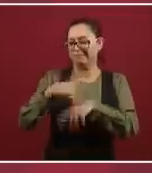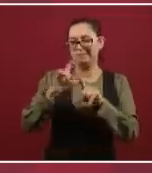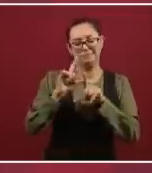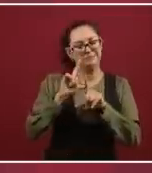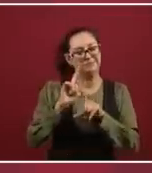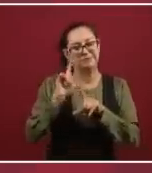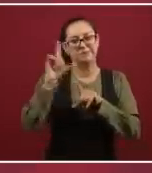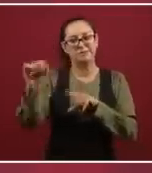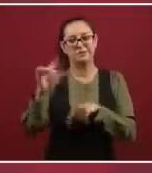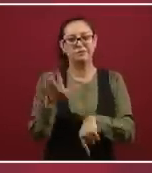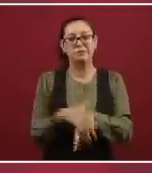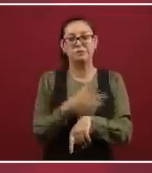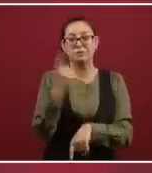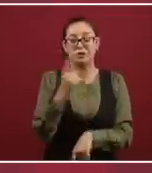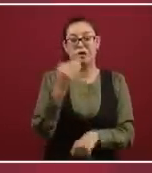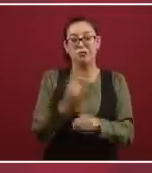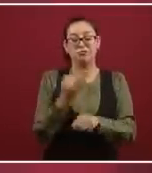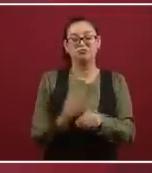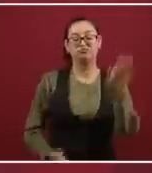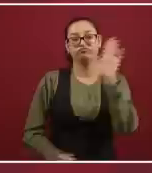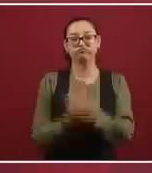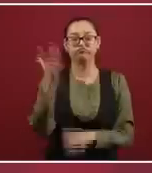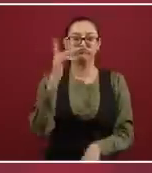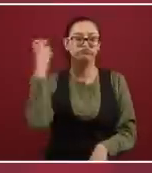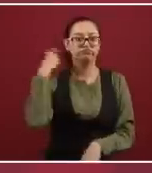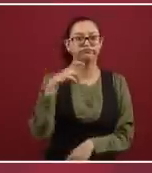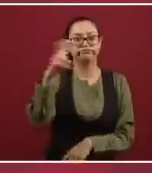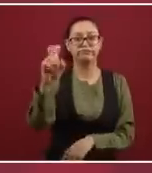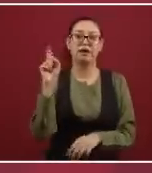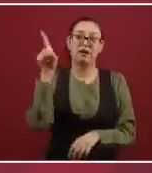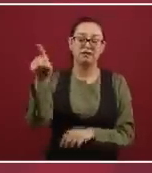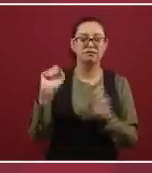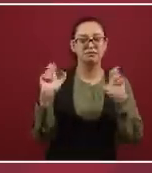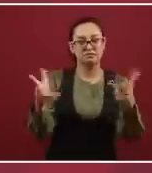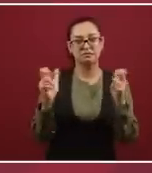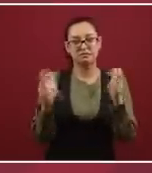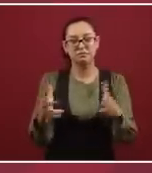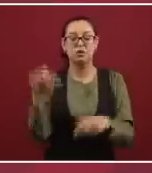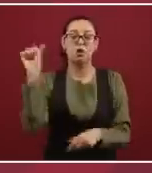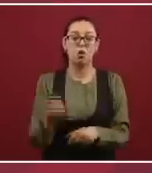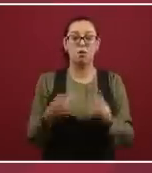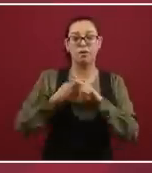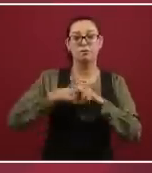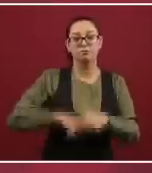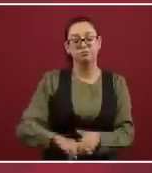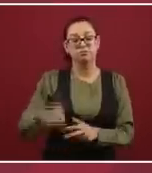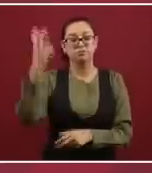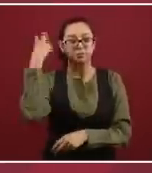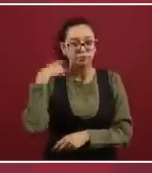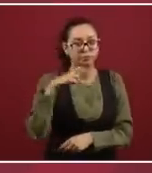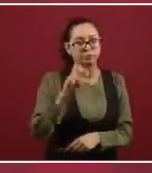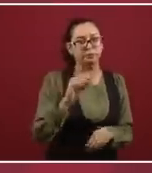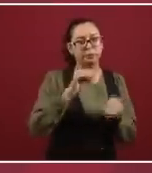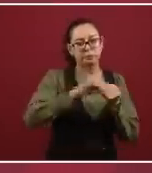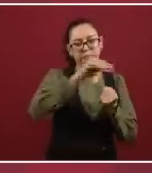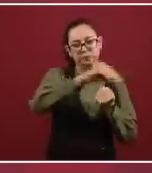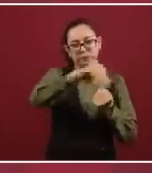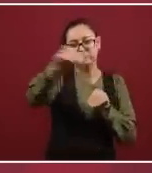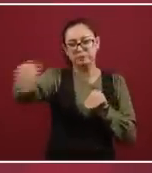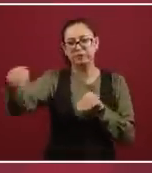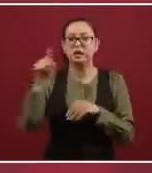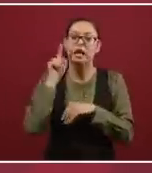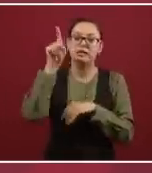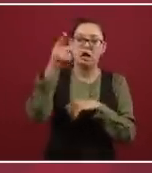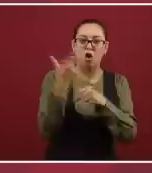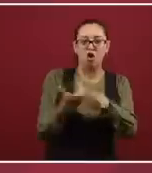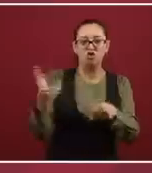porque voy a Chiapas. Iniciamos el día de hoy una gira para visitar los